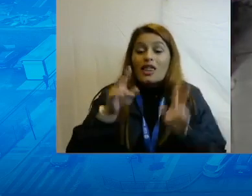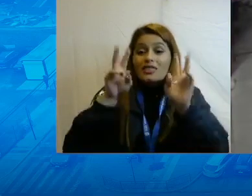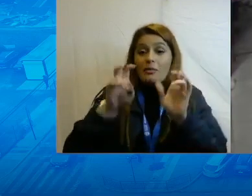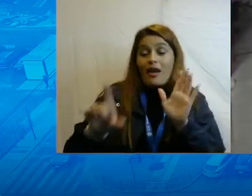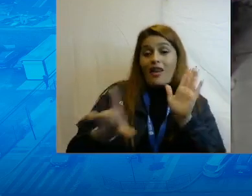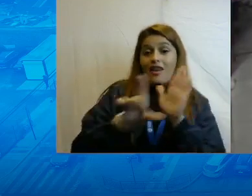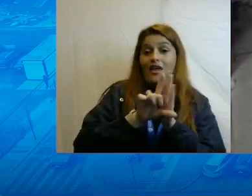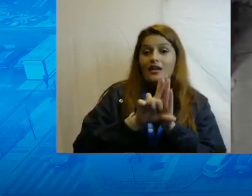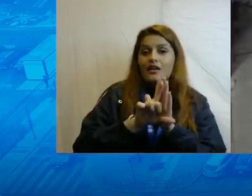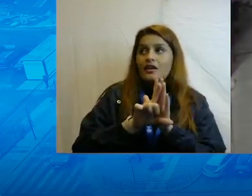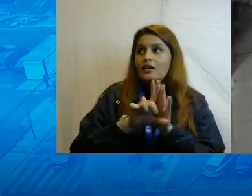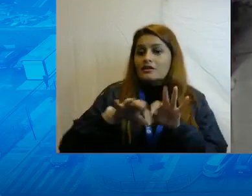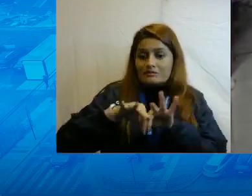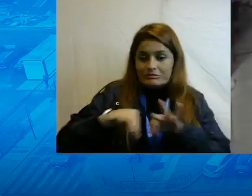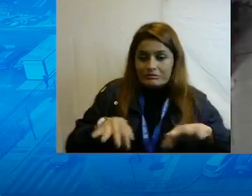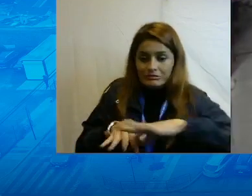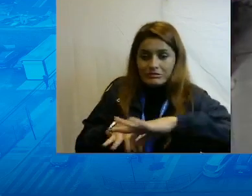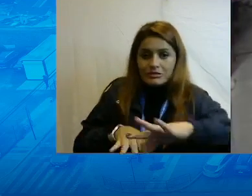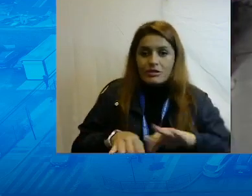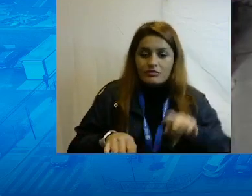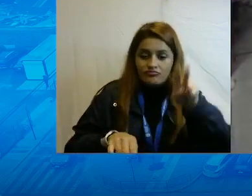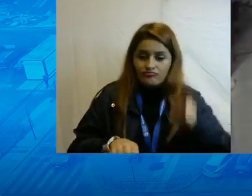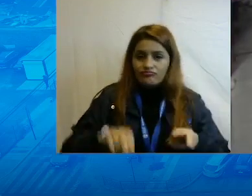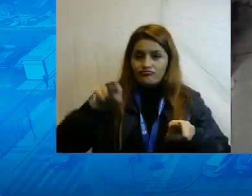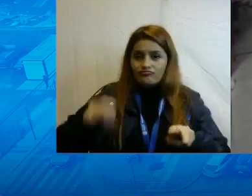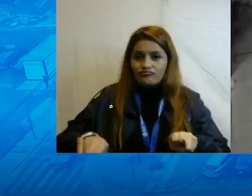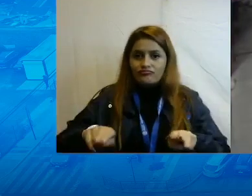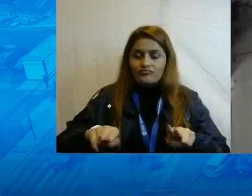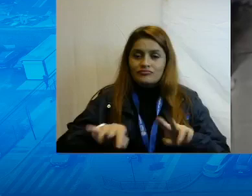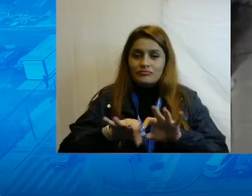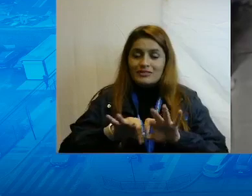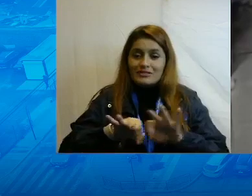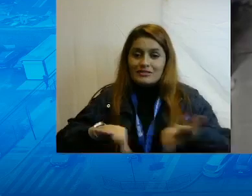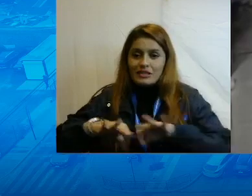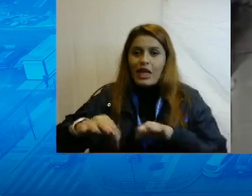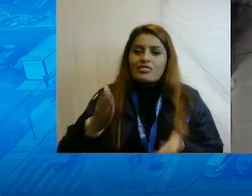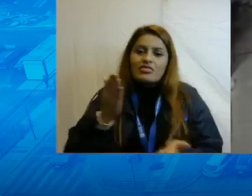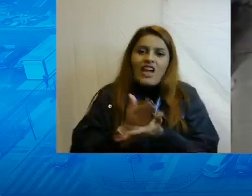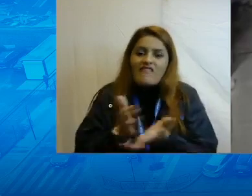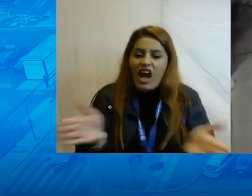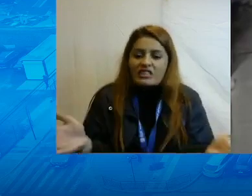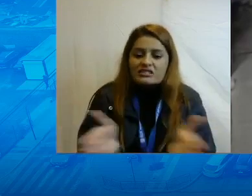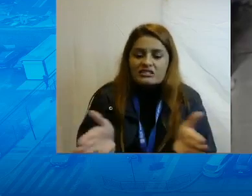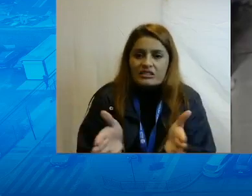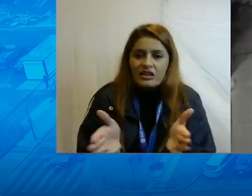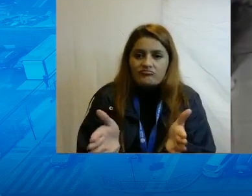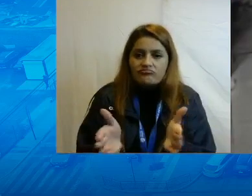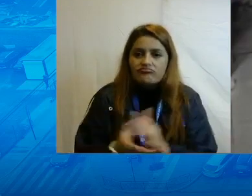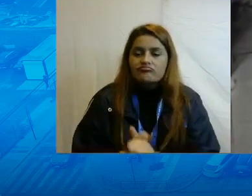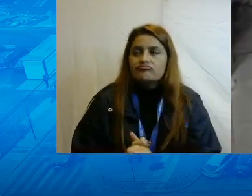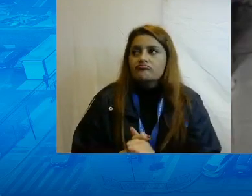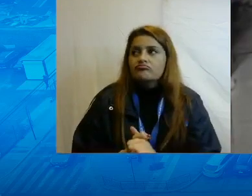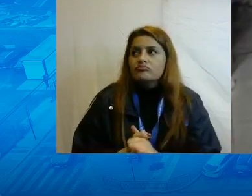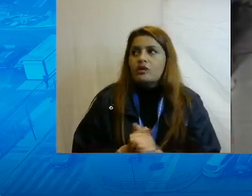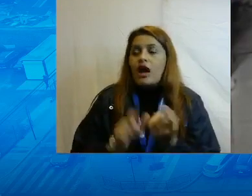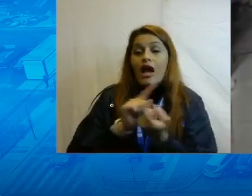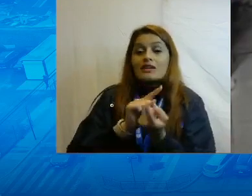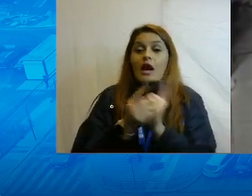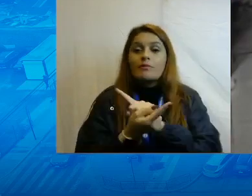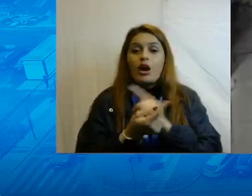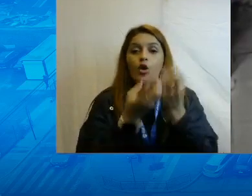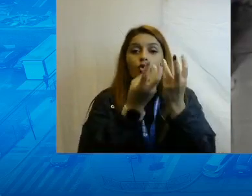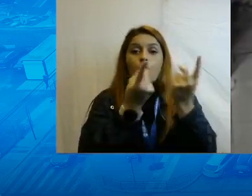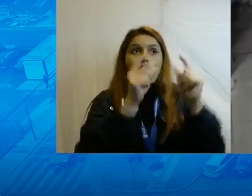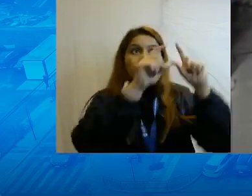de la distancia social. Nosotros tuvimos que achicar la hospedería y cambiar la capacidad de